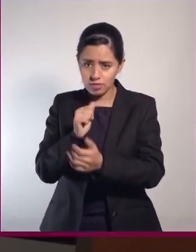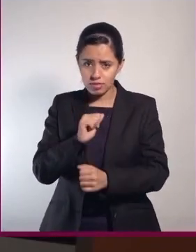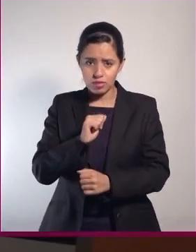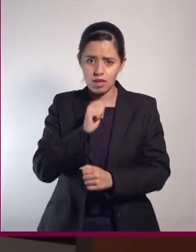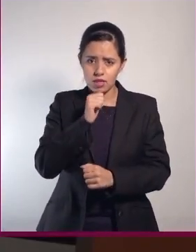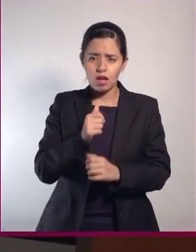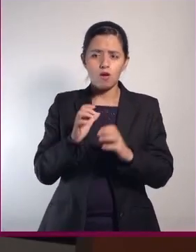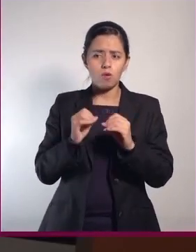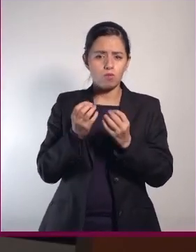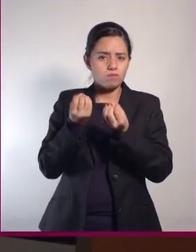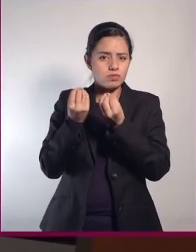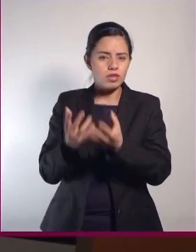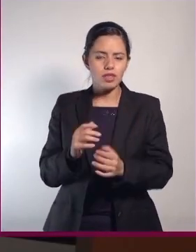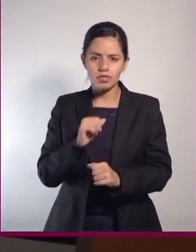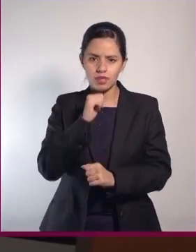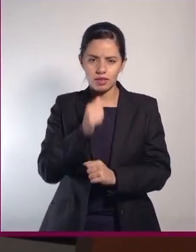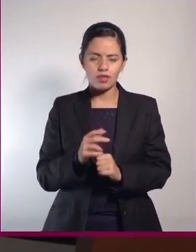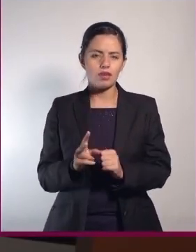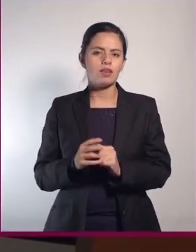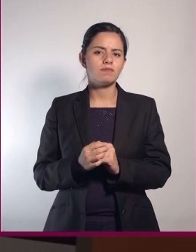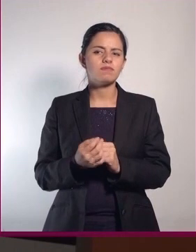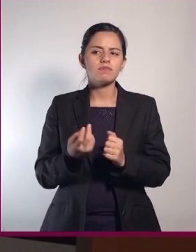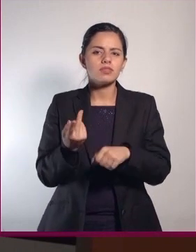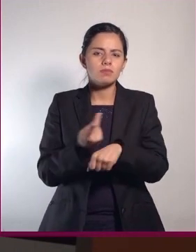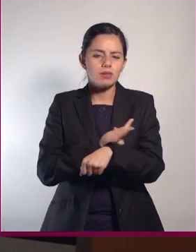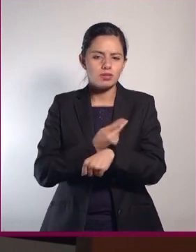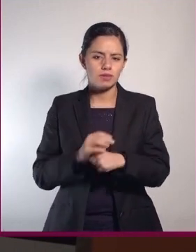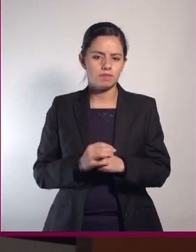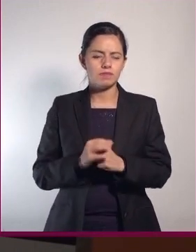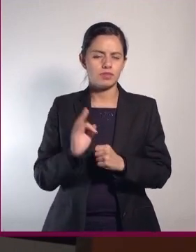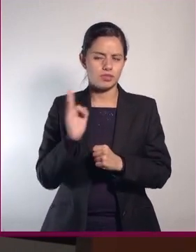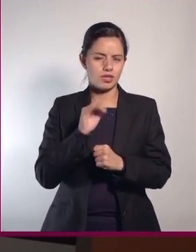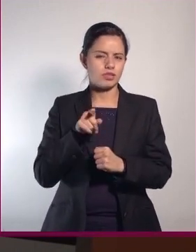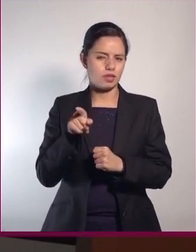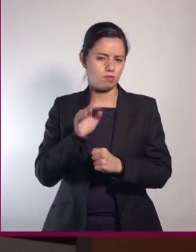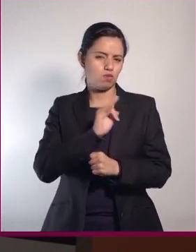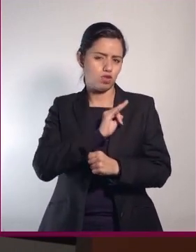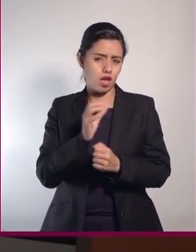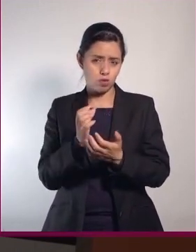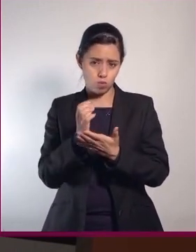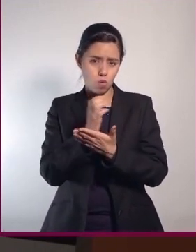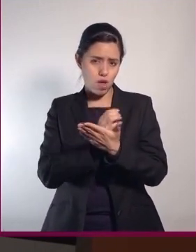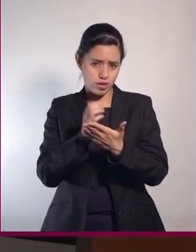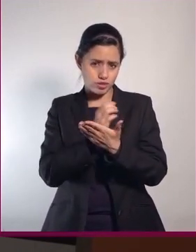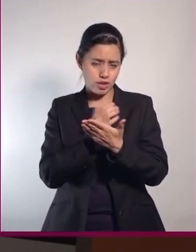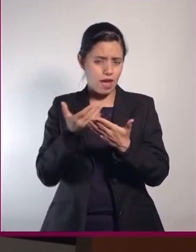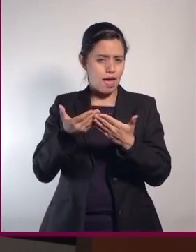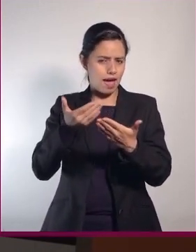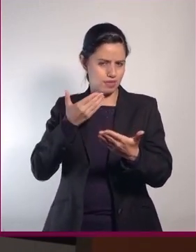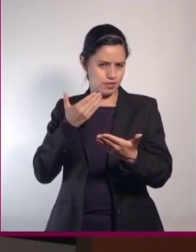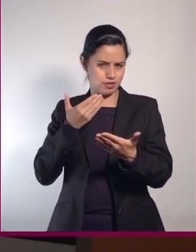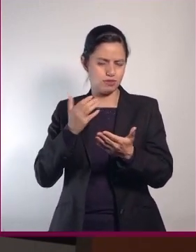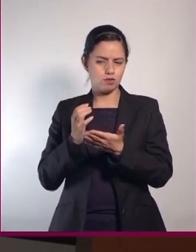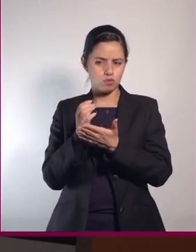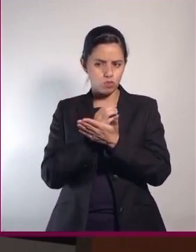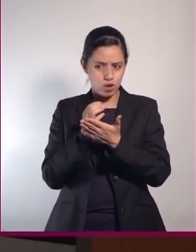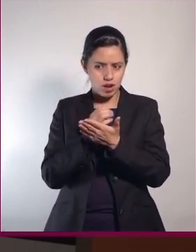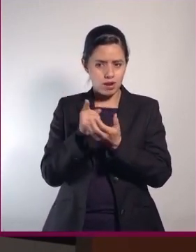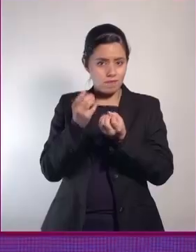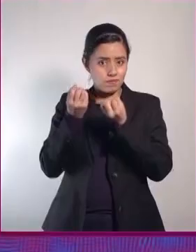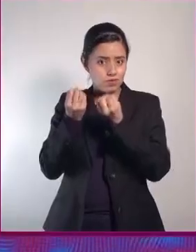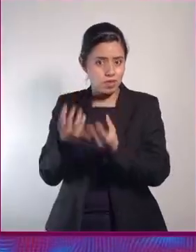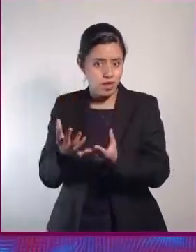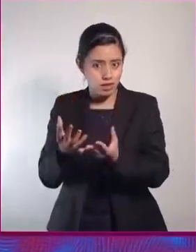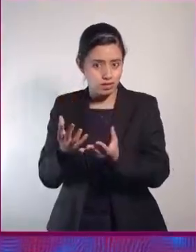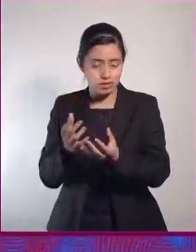la quimioterapia tenía un objetivo curativo y tenía una posibilidad de que se curara a la persona utilizándola, si no la